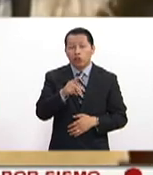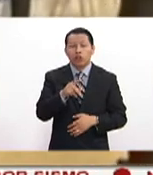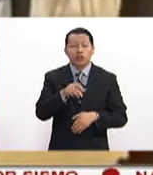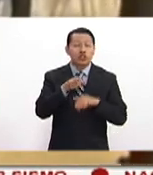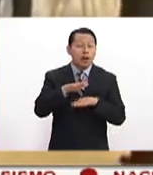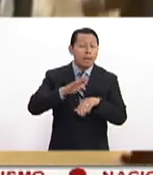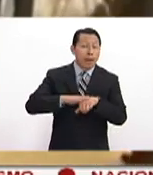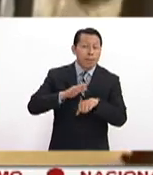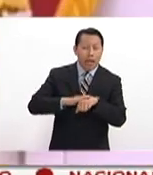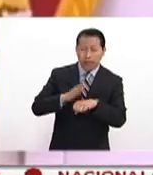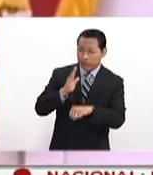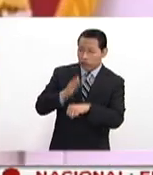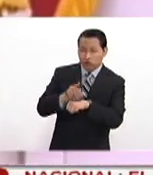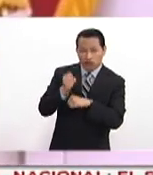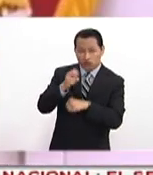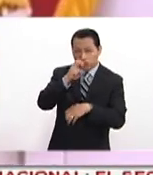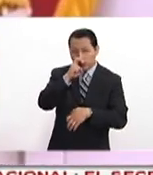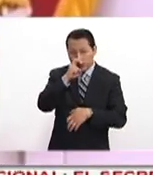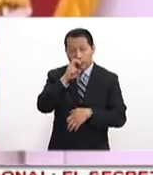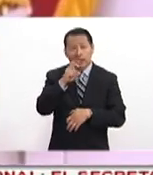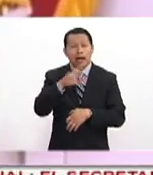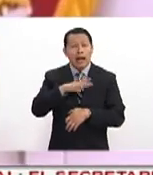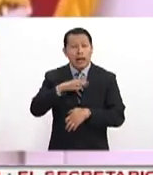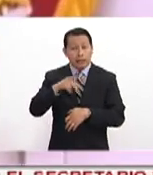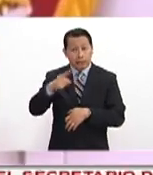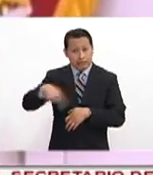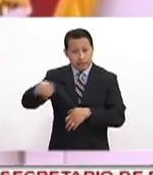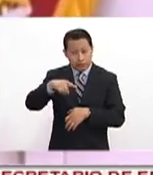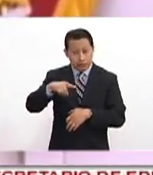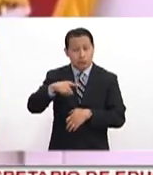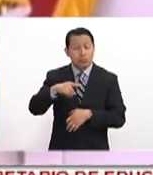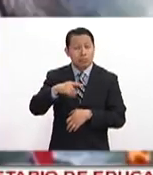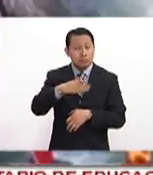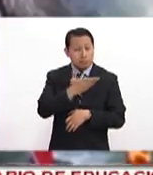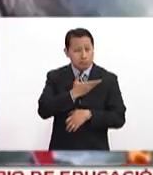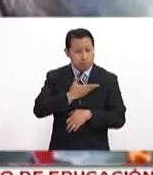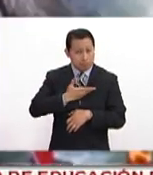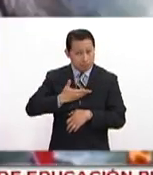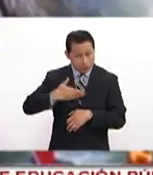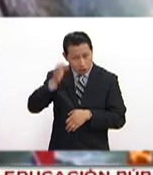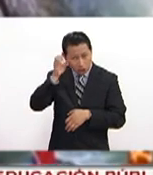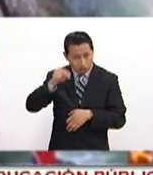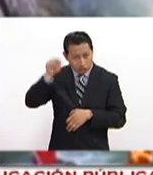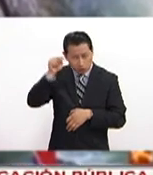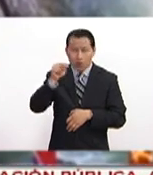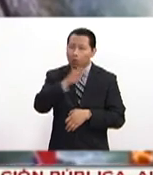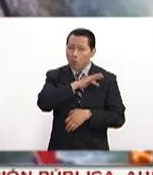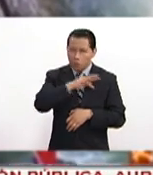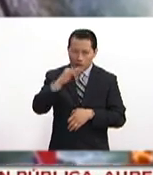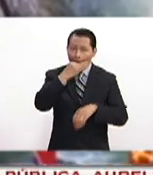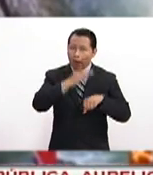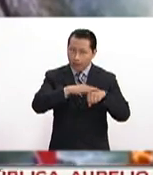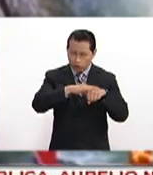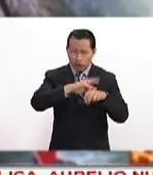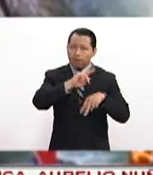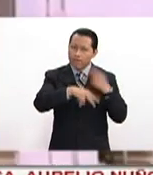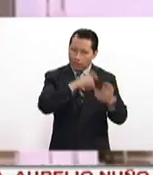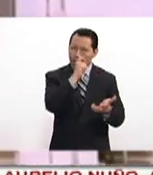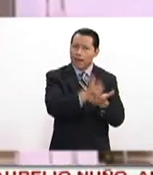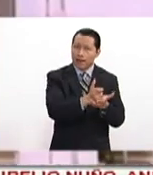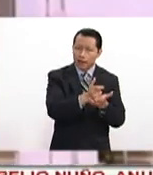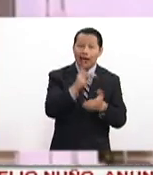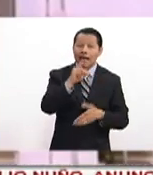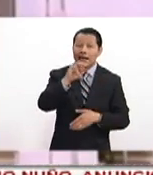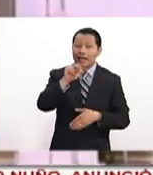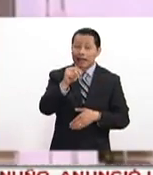sanciones más duras, el régimen de Kim Jong-un se asegurará de que pague el debido precio. También dijo que Pyongyang